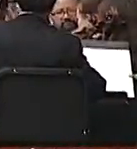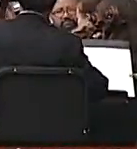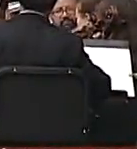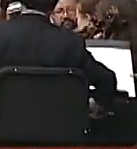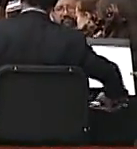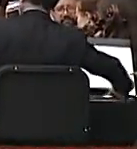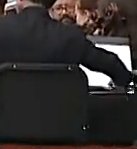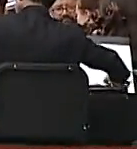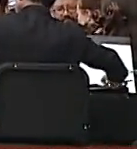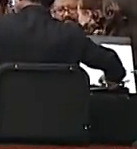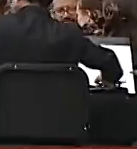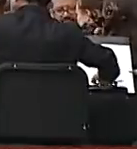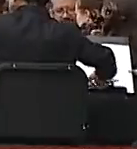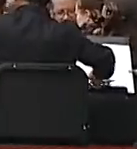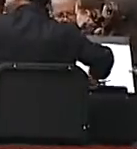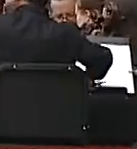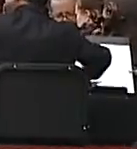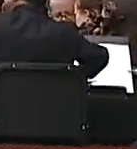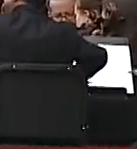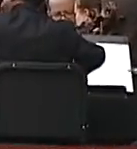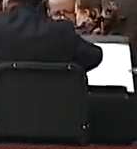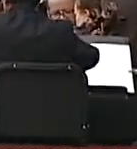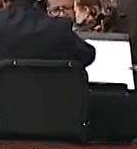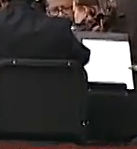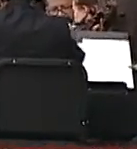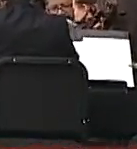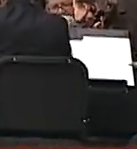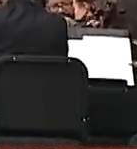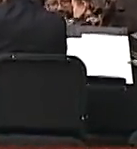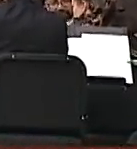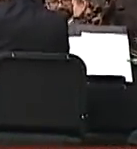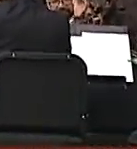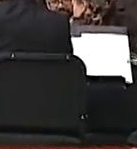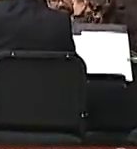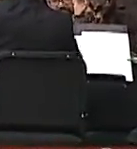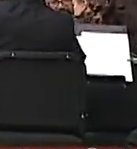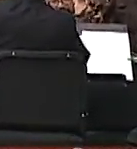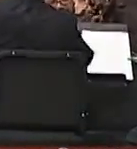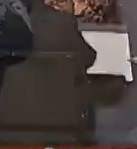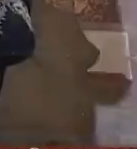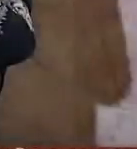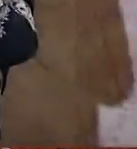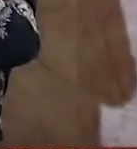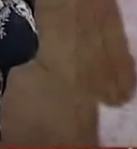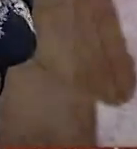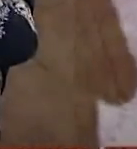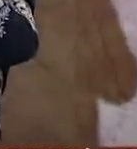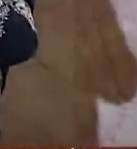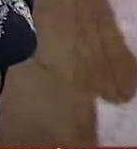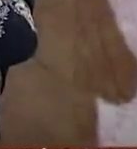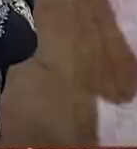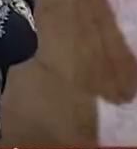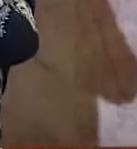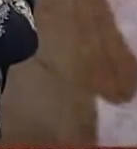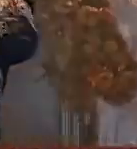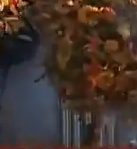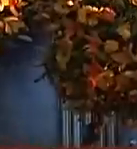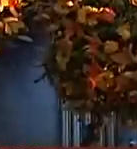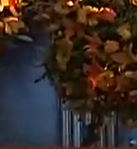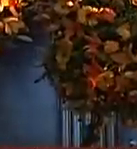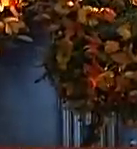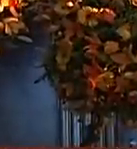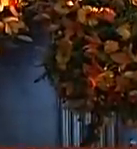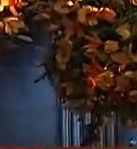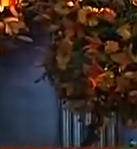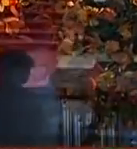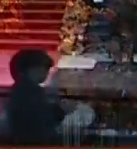maestro Enrique Batis, la Orquesta Sinfónica del Estado de México se presentó acompañada del cantante Dante Alcalá. el